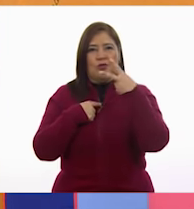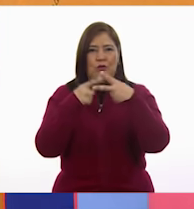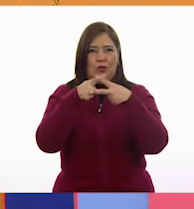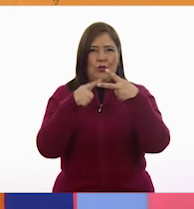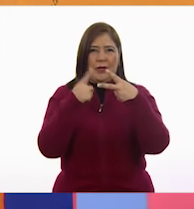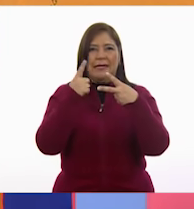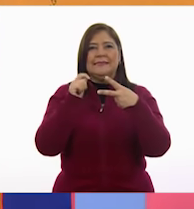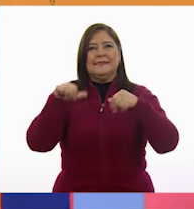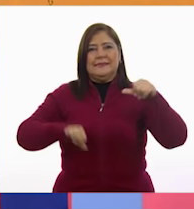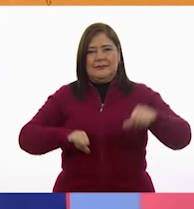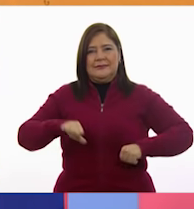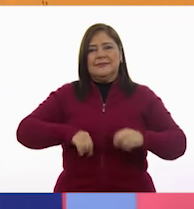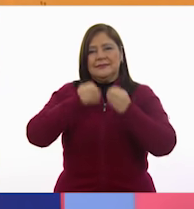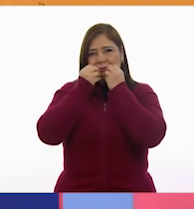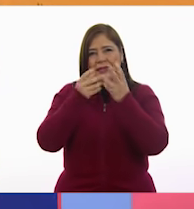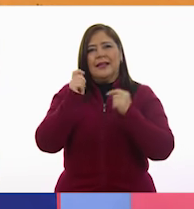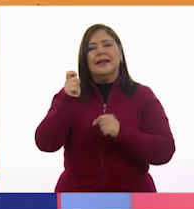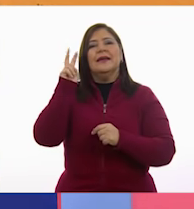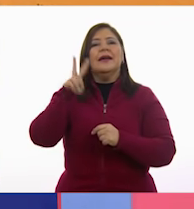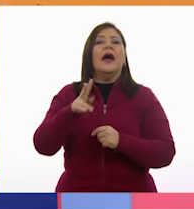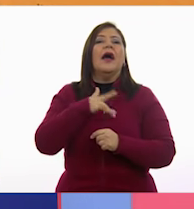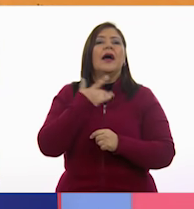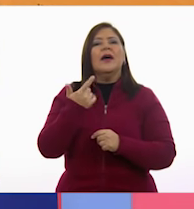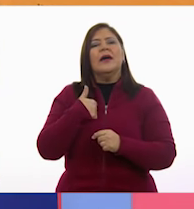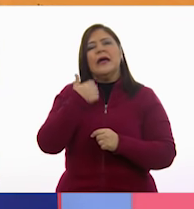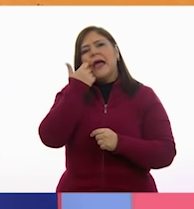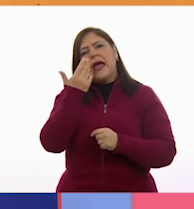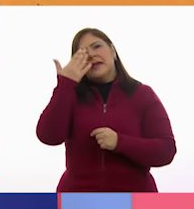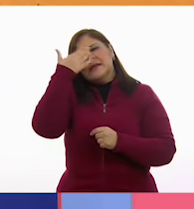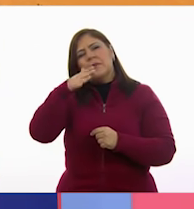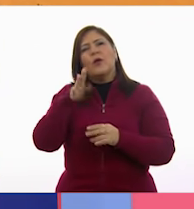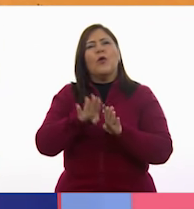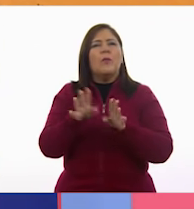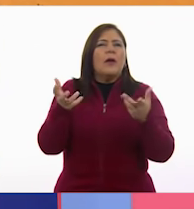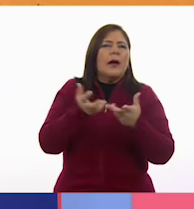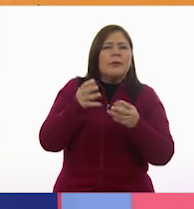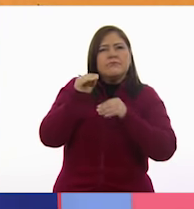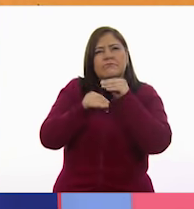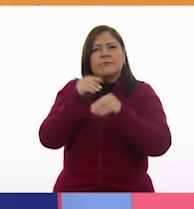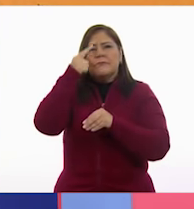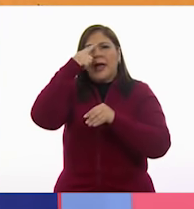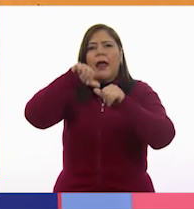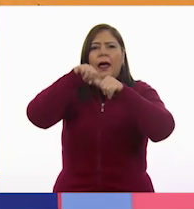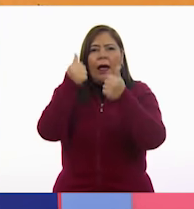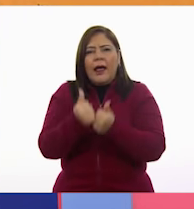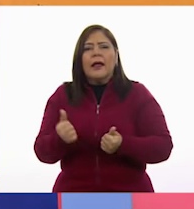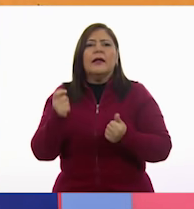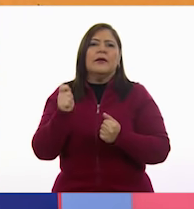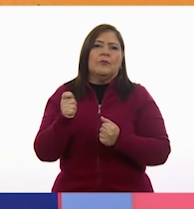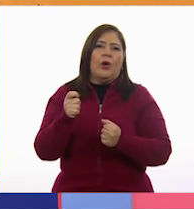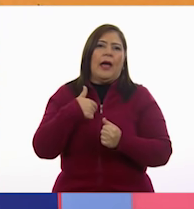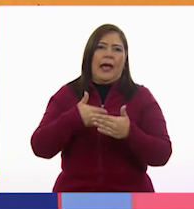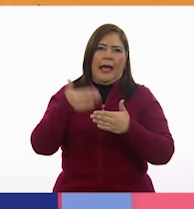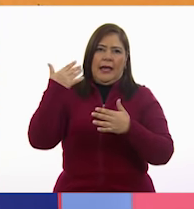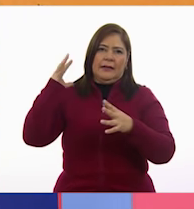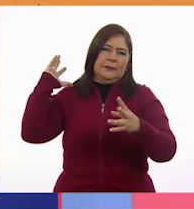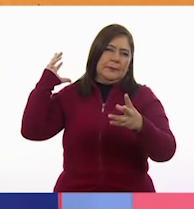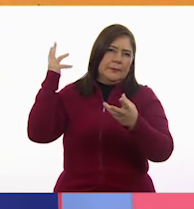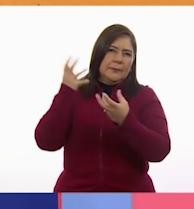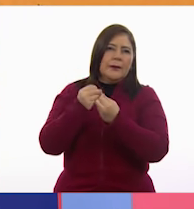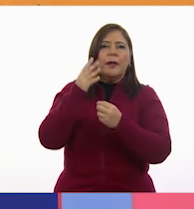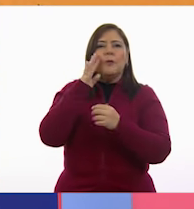Esto nos va a ayudar a entender un poquito cómo hacer una composición artística. Vamos a retomar un poco todo lo que ya hemos trabajado en las clases